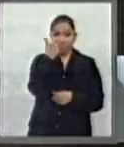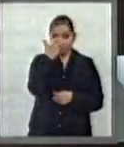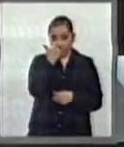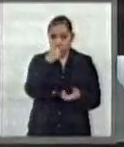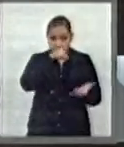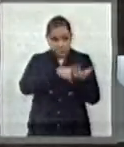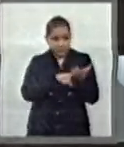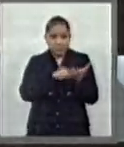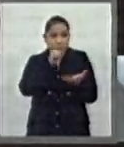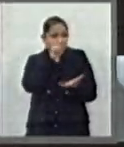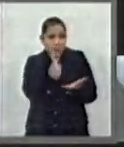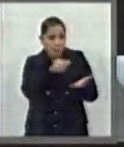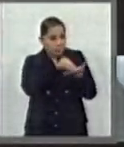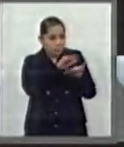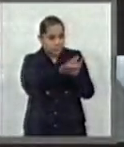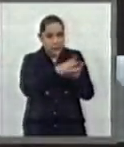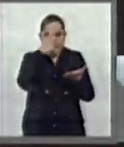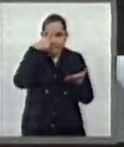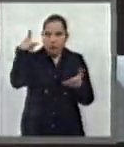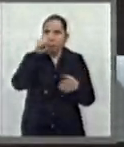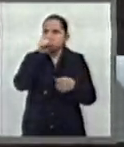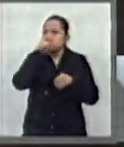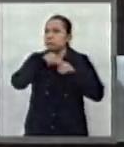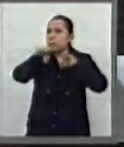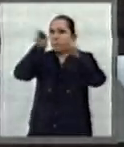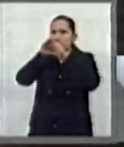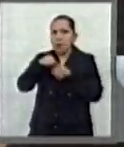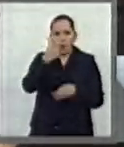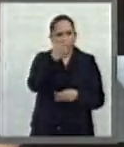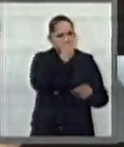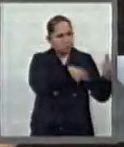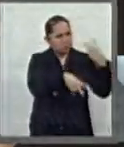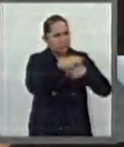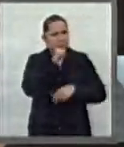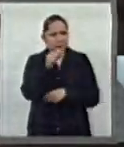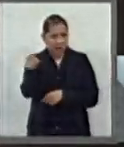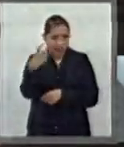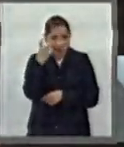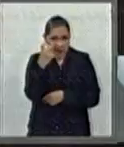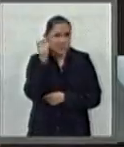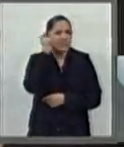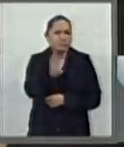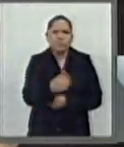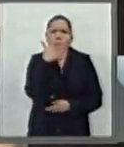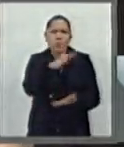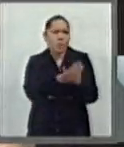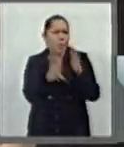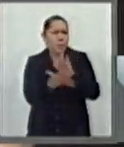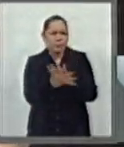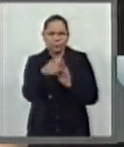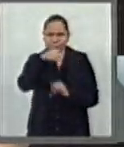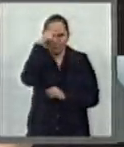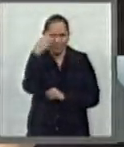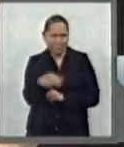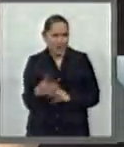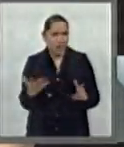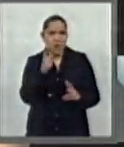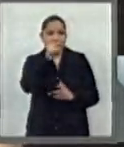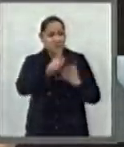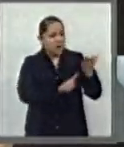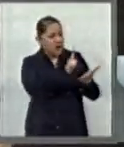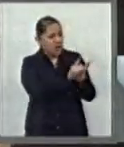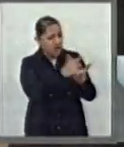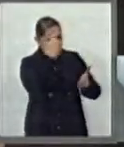en las campañas políticas, es el mayor germen de corrupción en México. Es corrupción porque se atenta contra la ley.